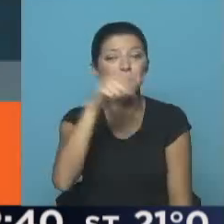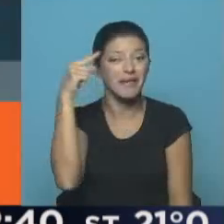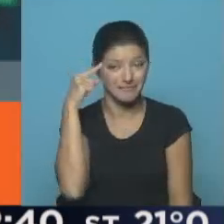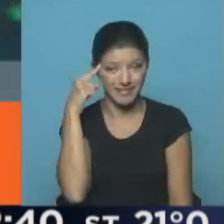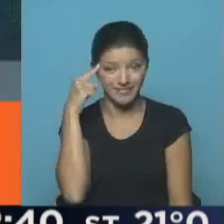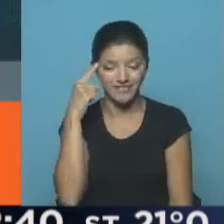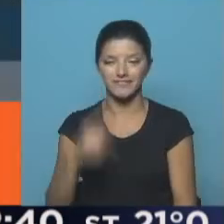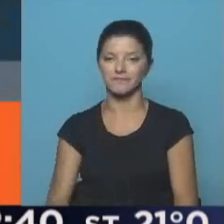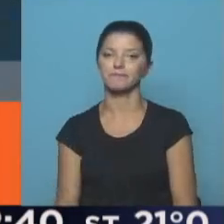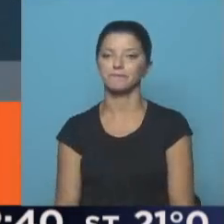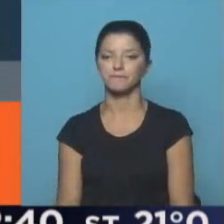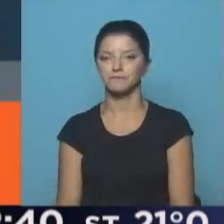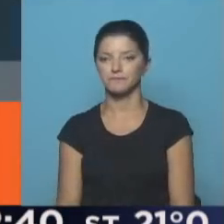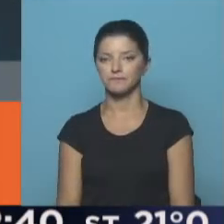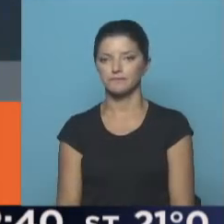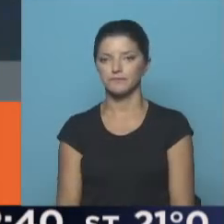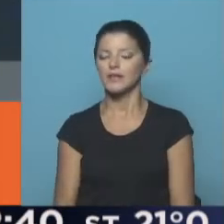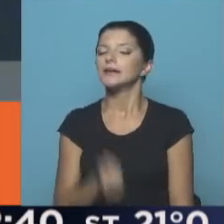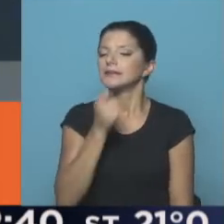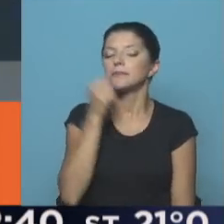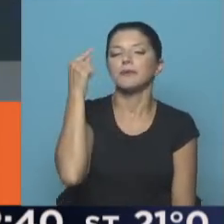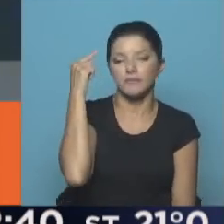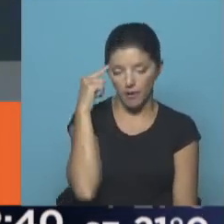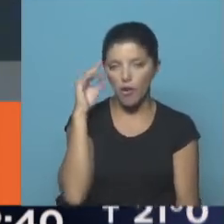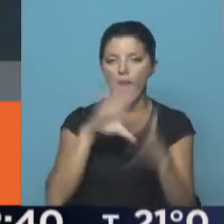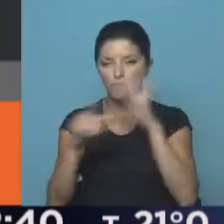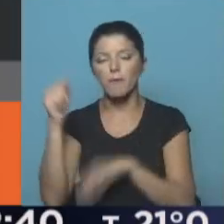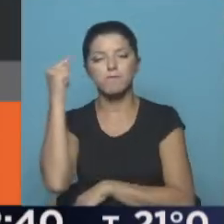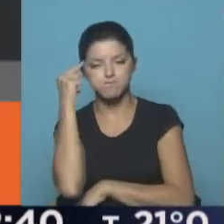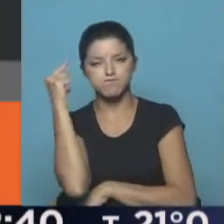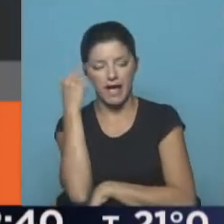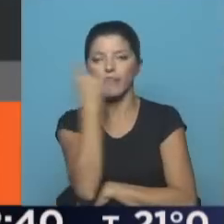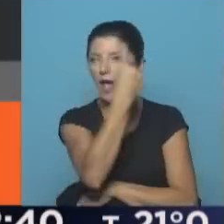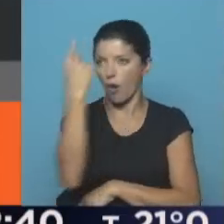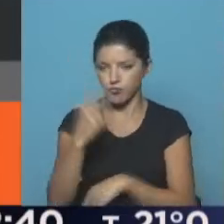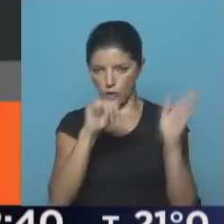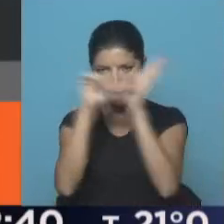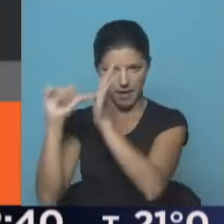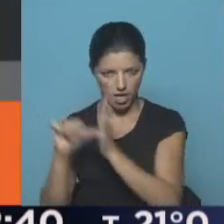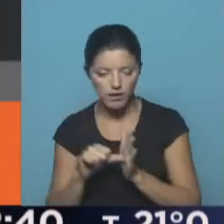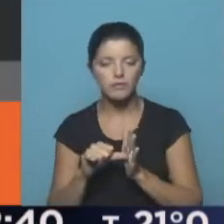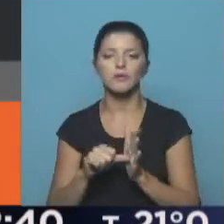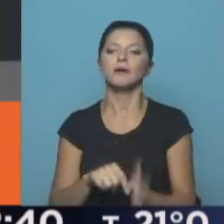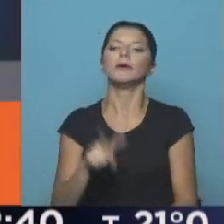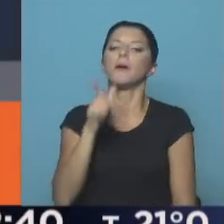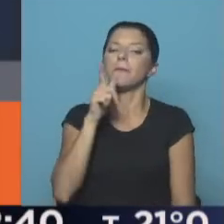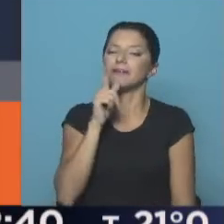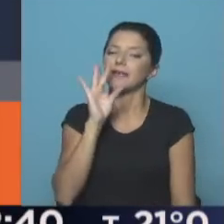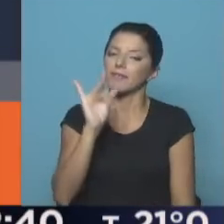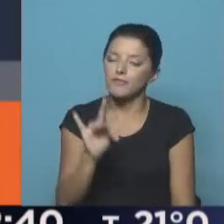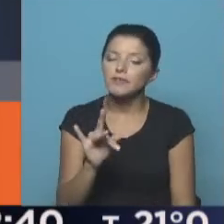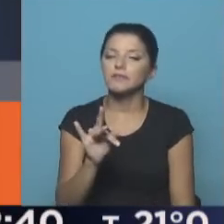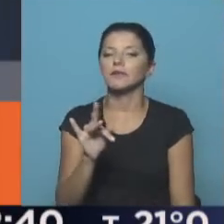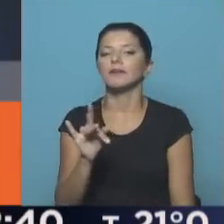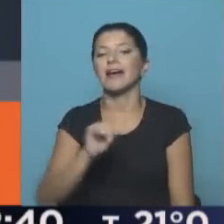uno analiza la racionalidad de los actores, parecería difícil que pueda haber una escalada militar que llegue a